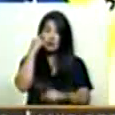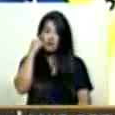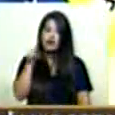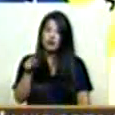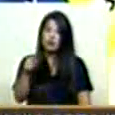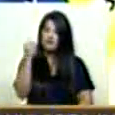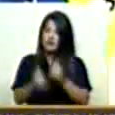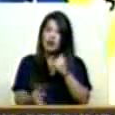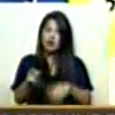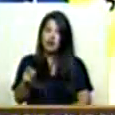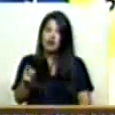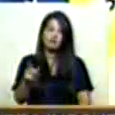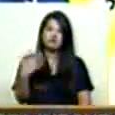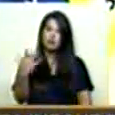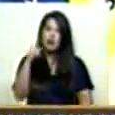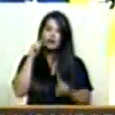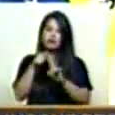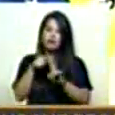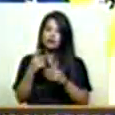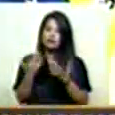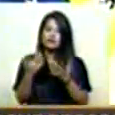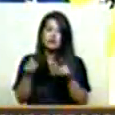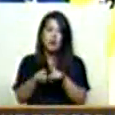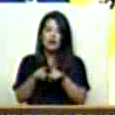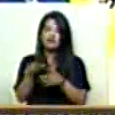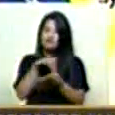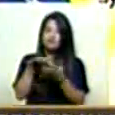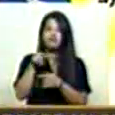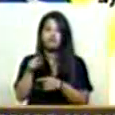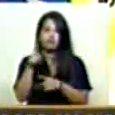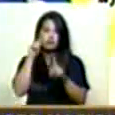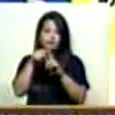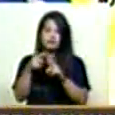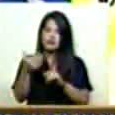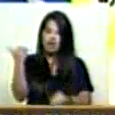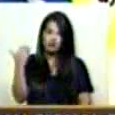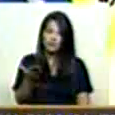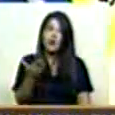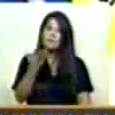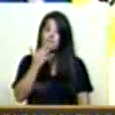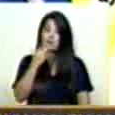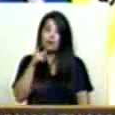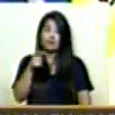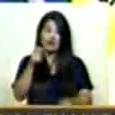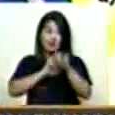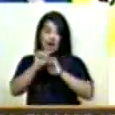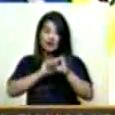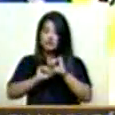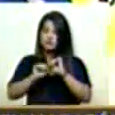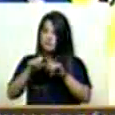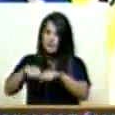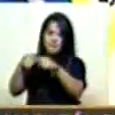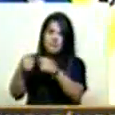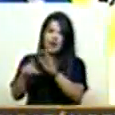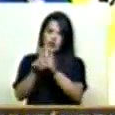evidencia los objetivos desestabilizadores que perseguían el combate al terrorismo es una causa que